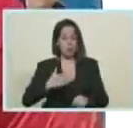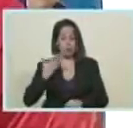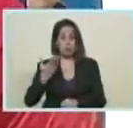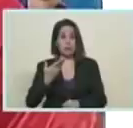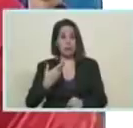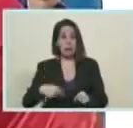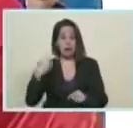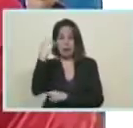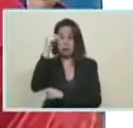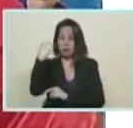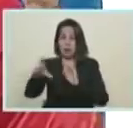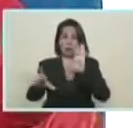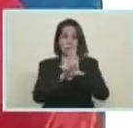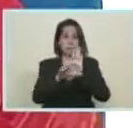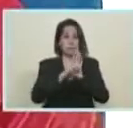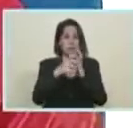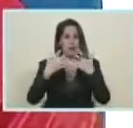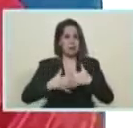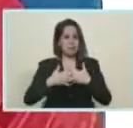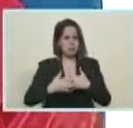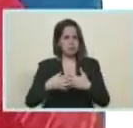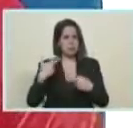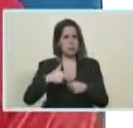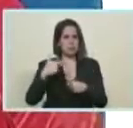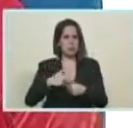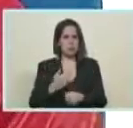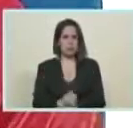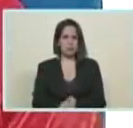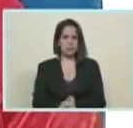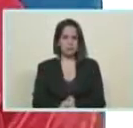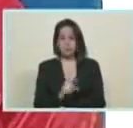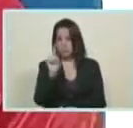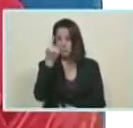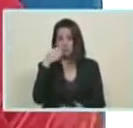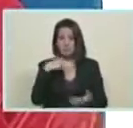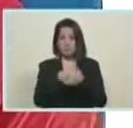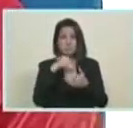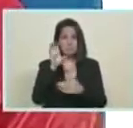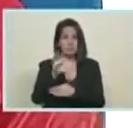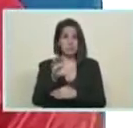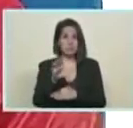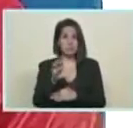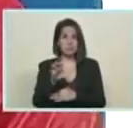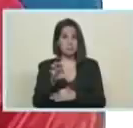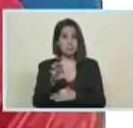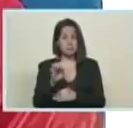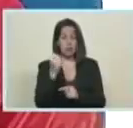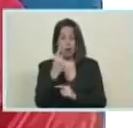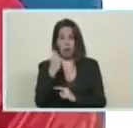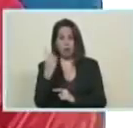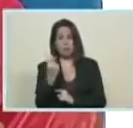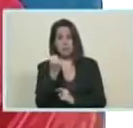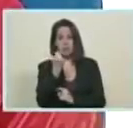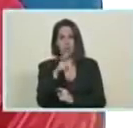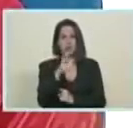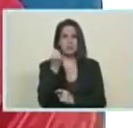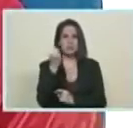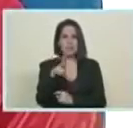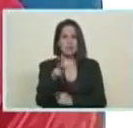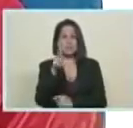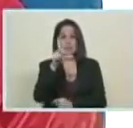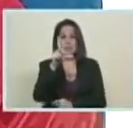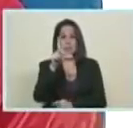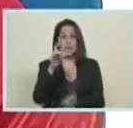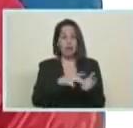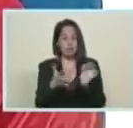nacionalizar la industria petrolera. El primer golpe de Estado, 11, 12, 13 de abril, ¿recuerdan